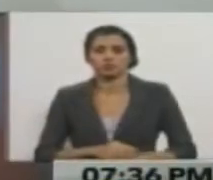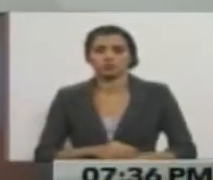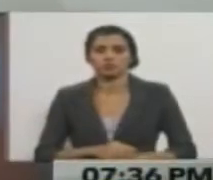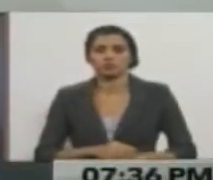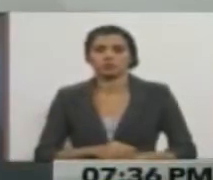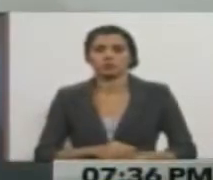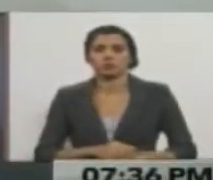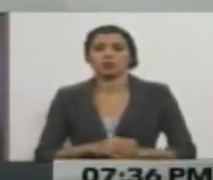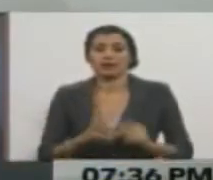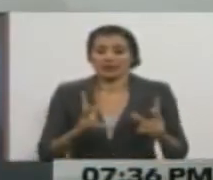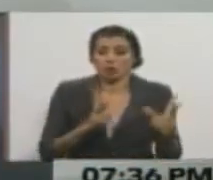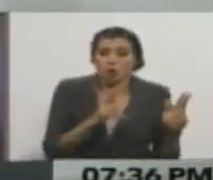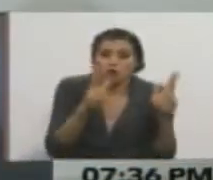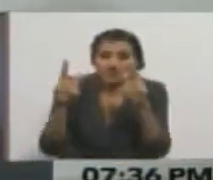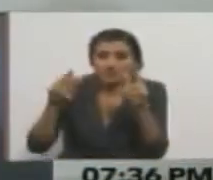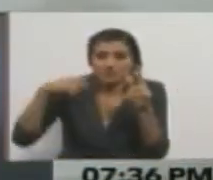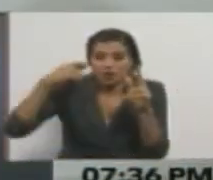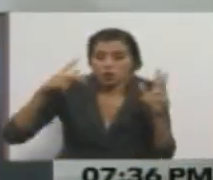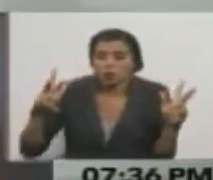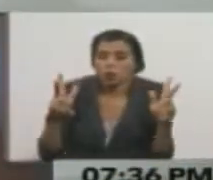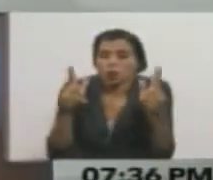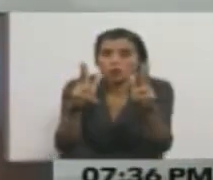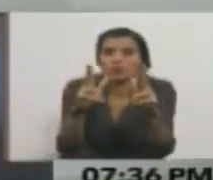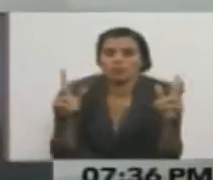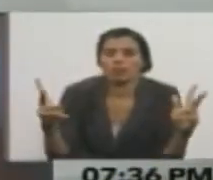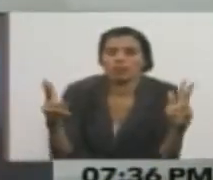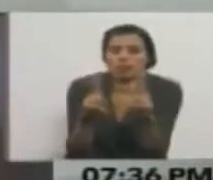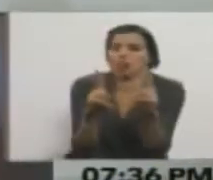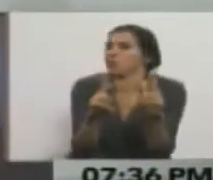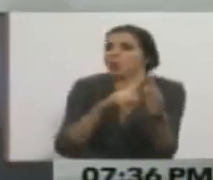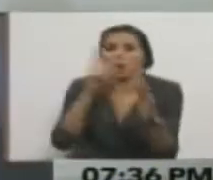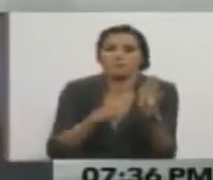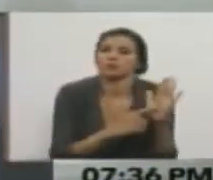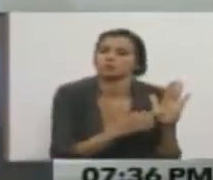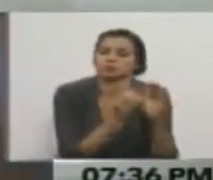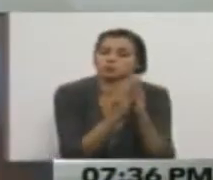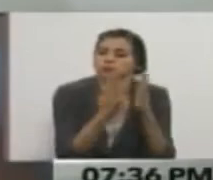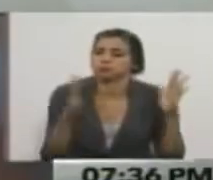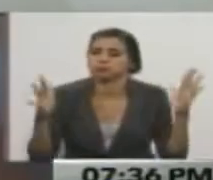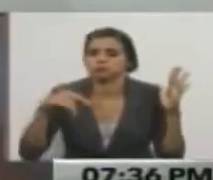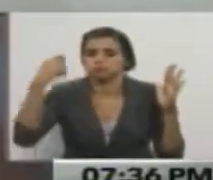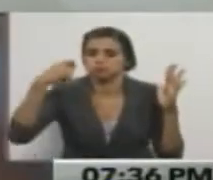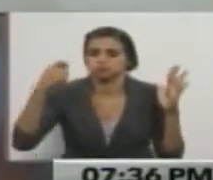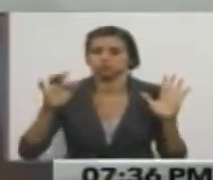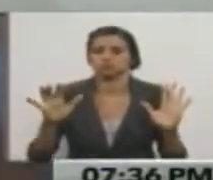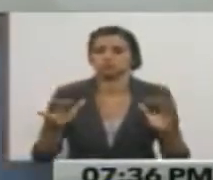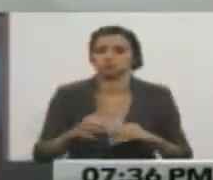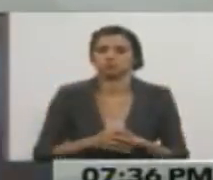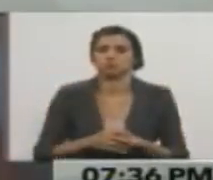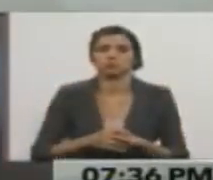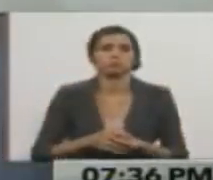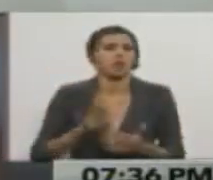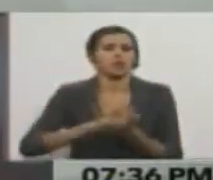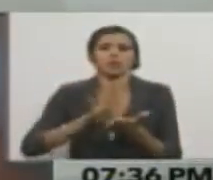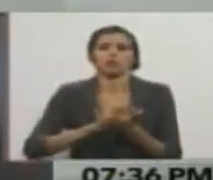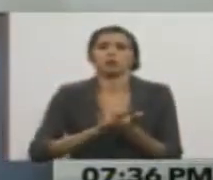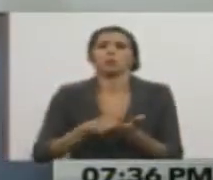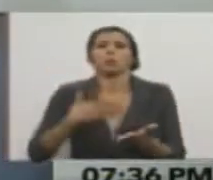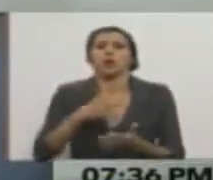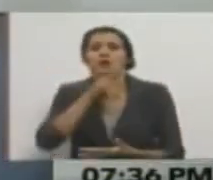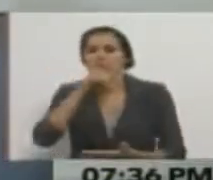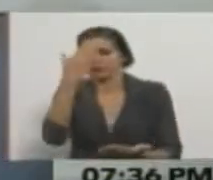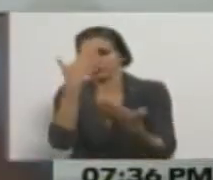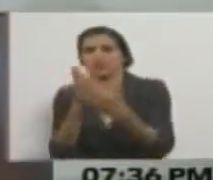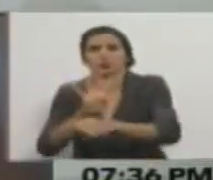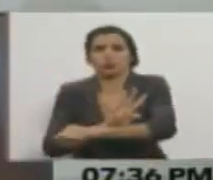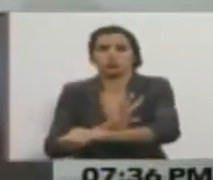Es por eso que todo el amplio espectro político declara sin problemas a laiguana.tv. Yo me encargué